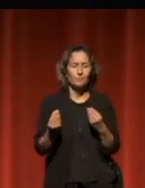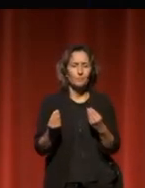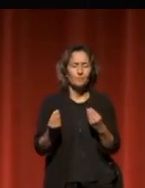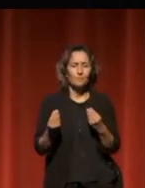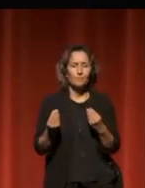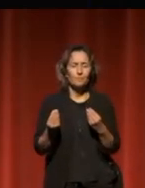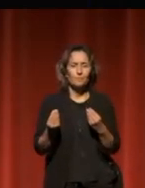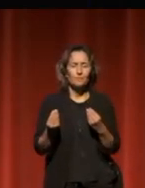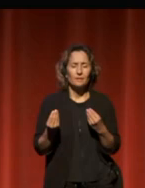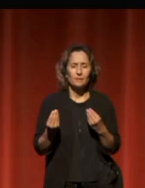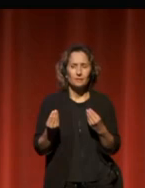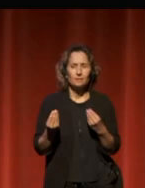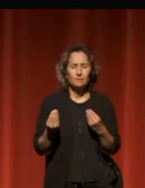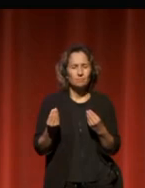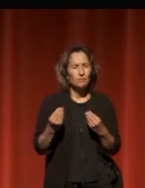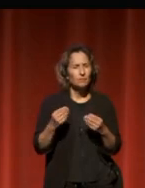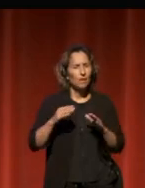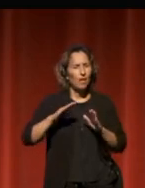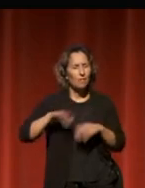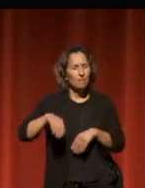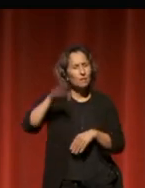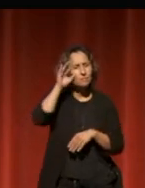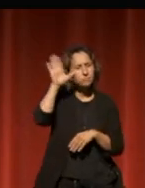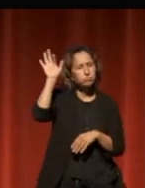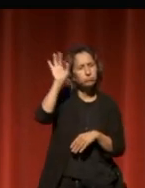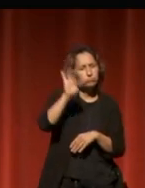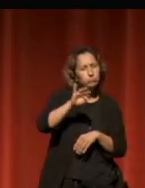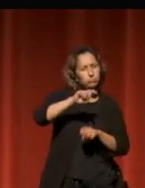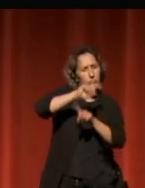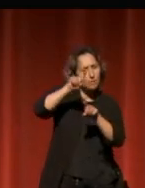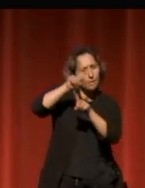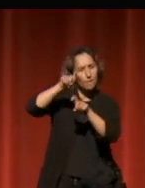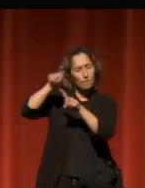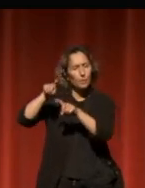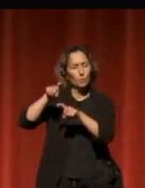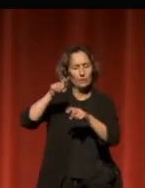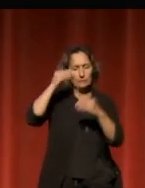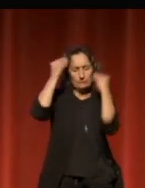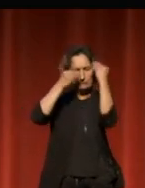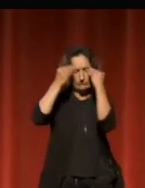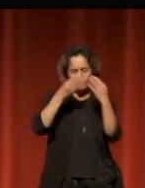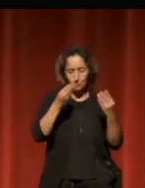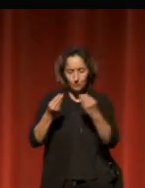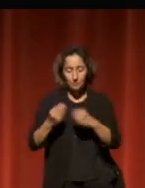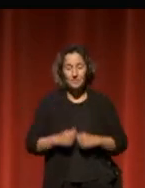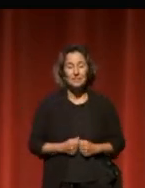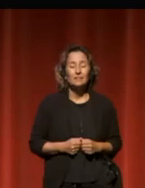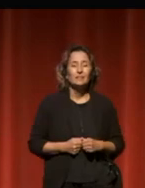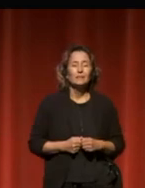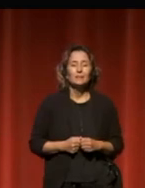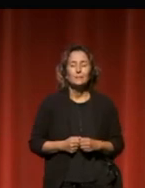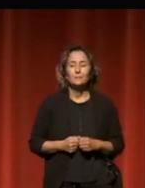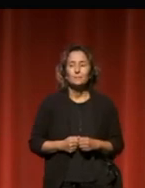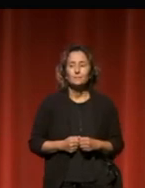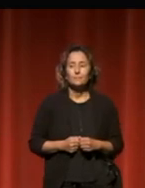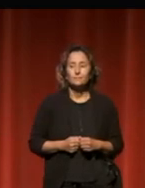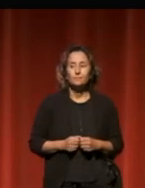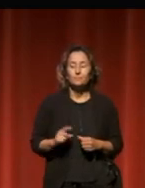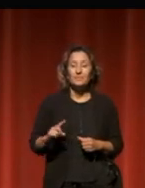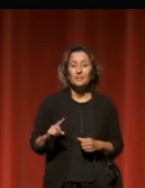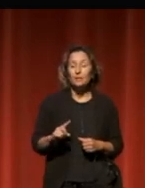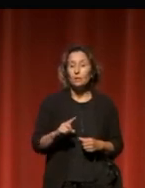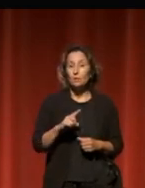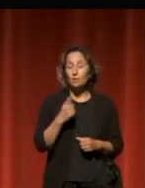despertar muchas preguntas y muchas inquietudes, ¿no? En lo primero que me gustaría reparar un poco para